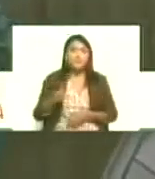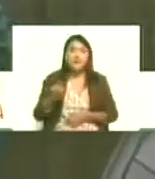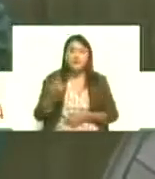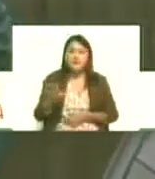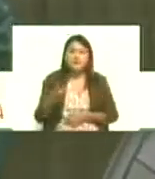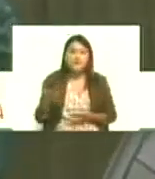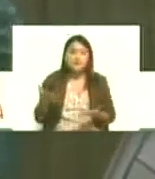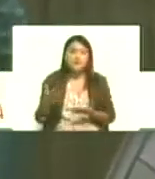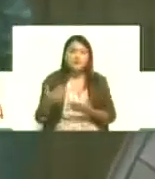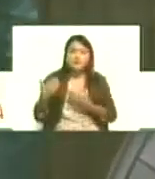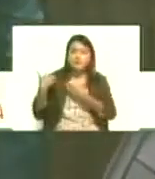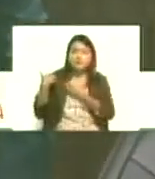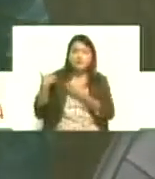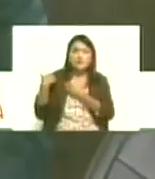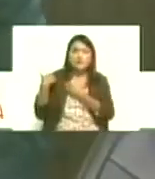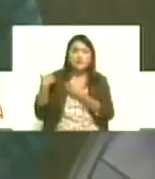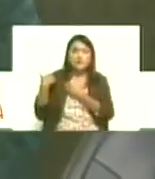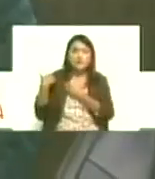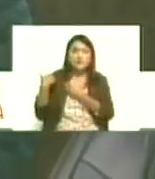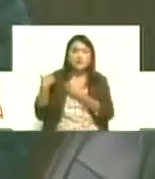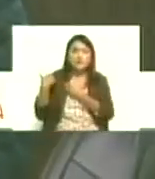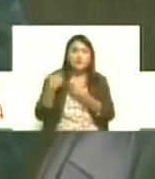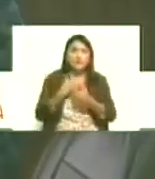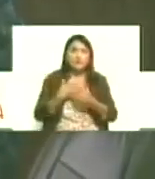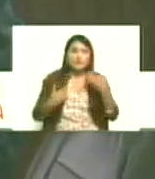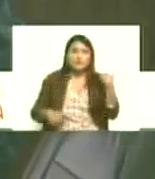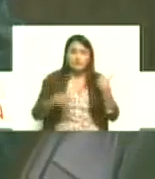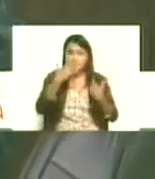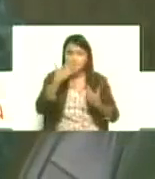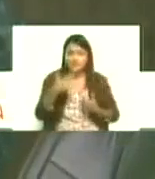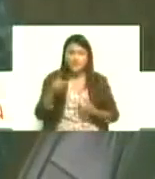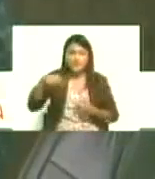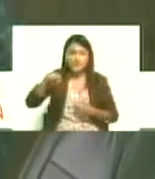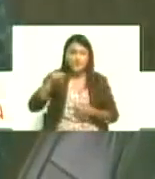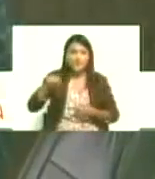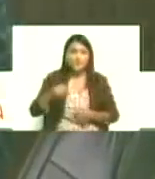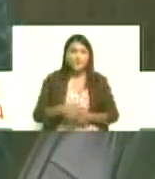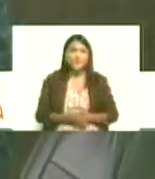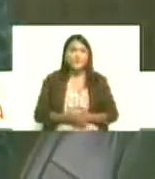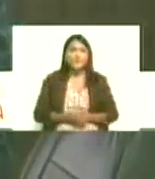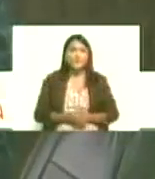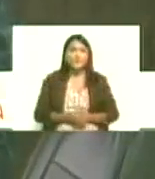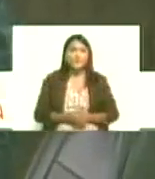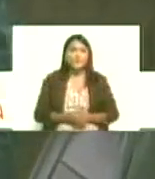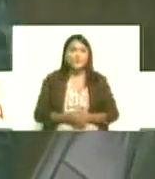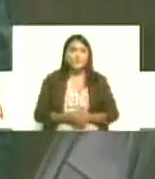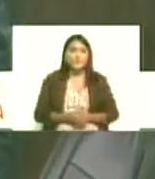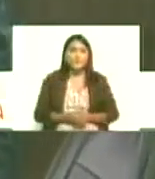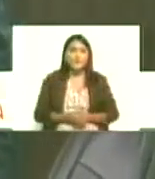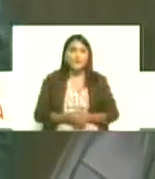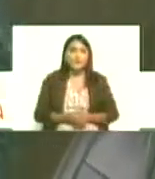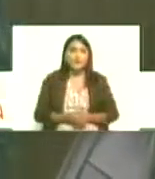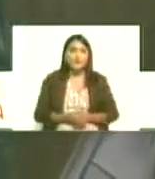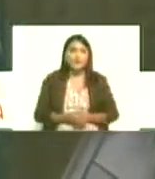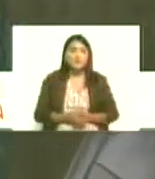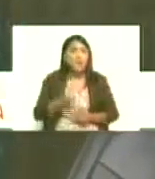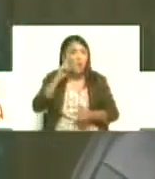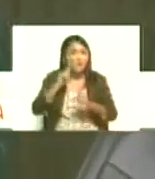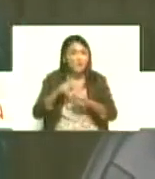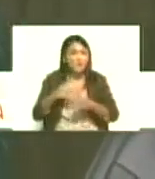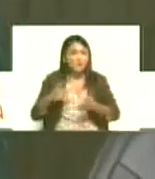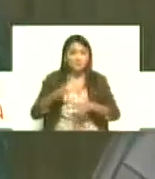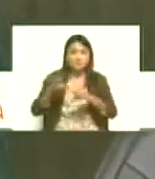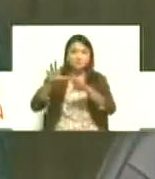cuando ejercía esa nefasta e infame presidencia que perseguía